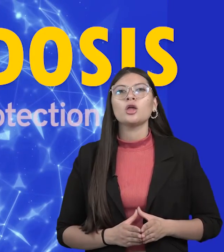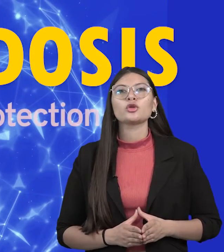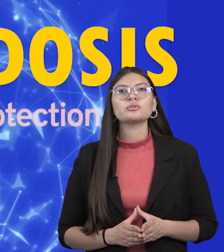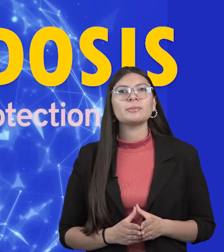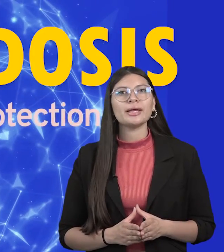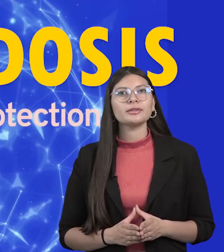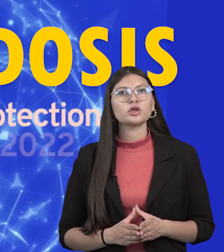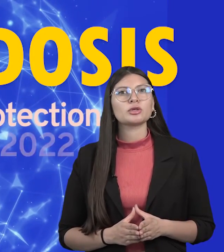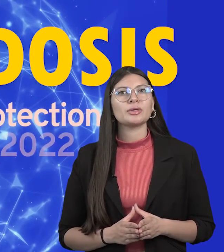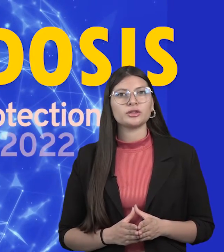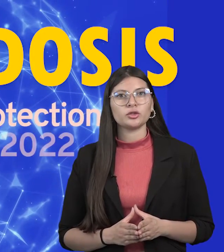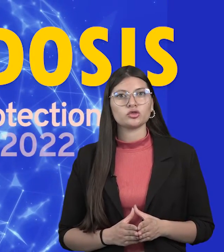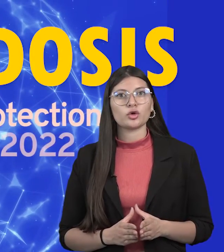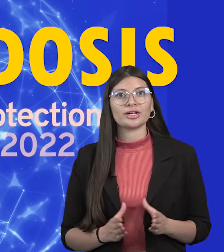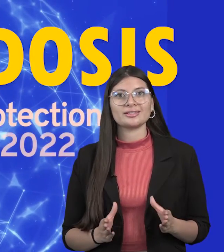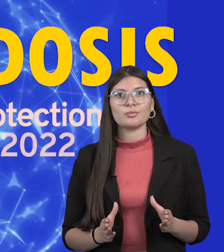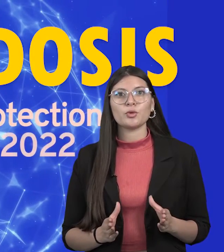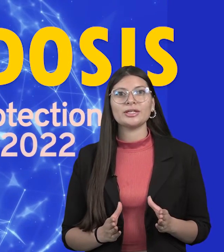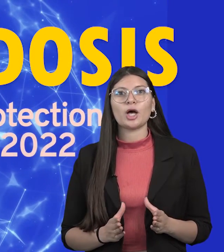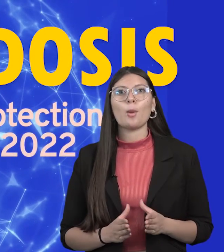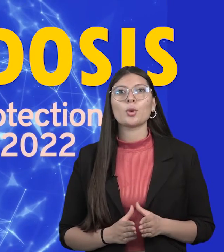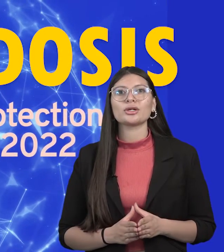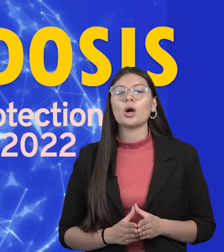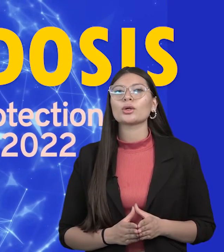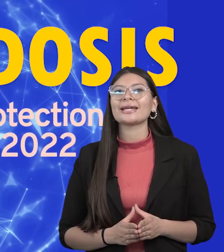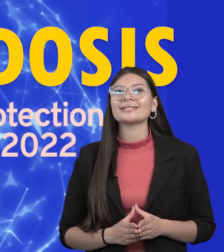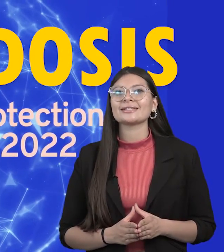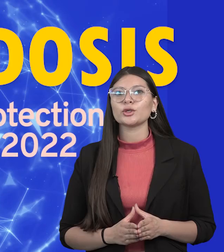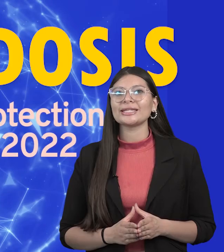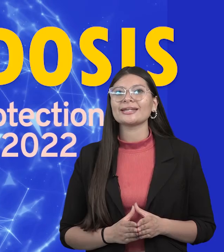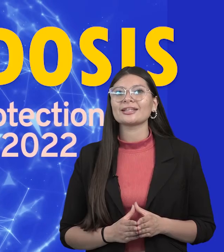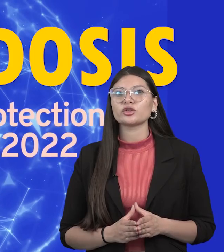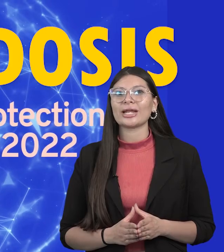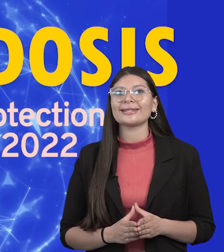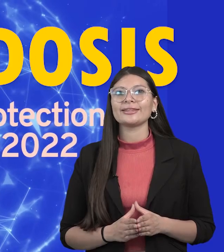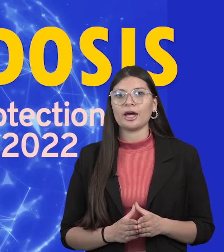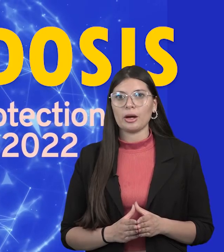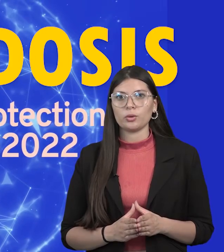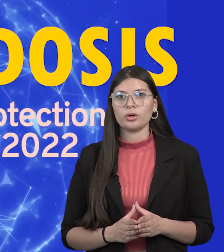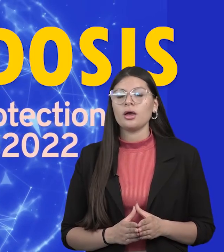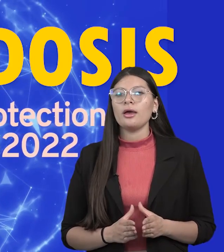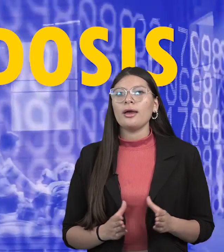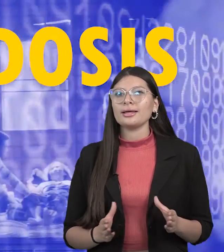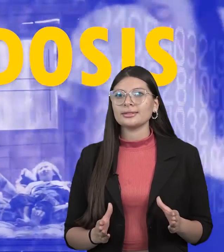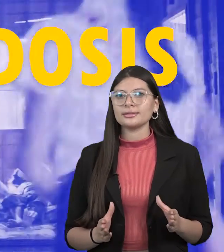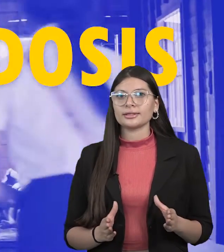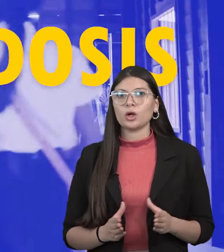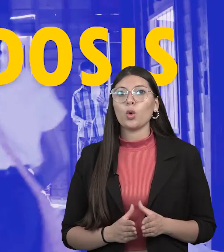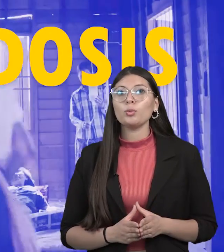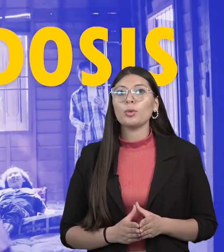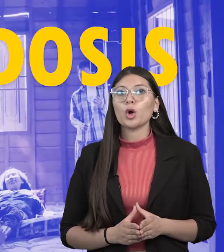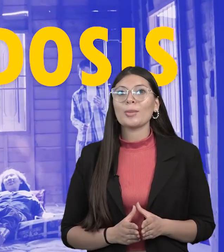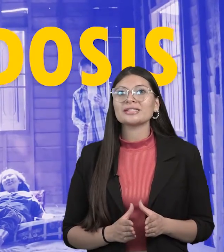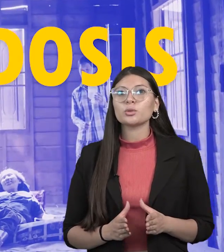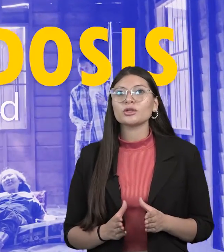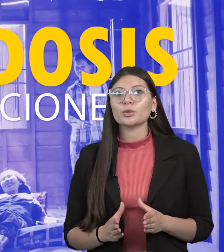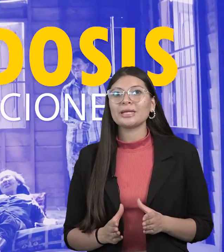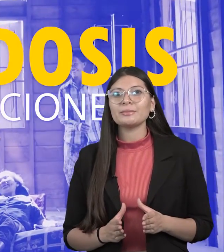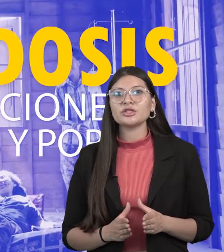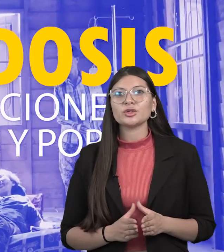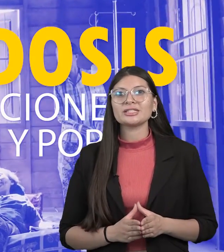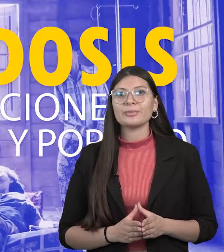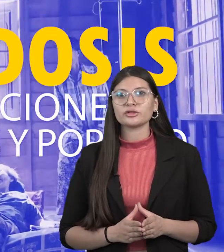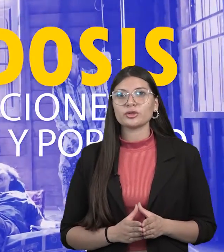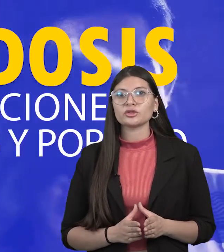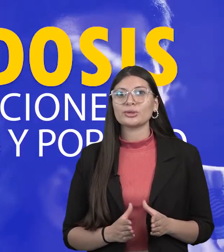Social 2020-2022, recién publicado por la Organización Internacional del Trabajo. Es decir, un poco más de